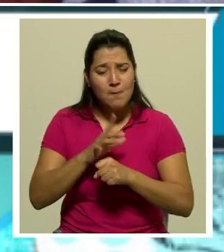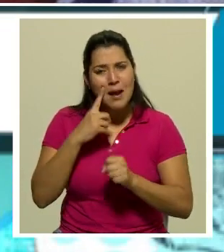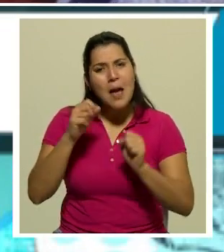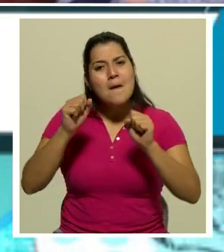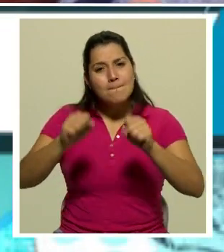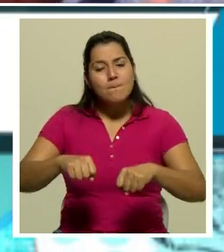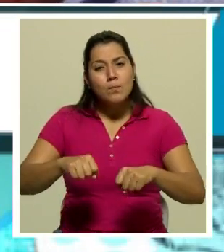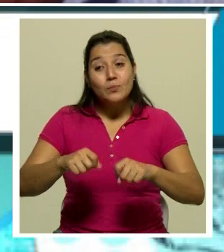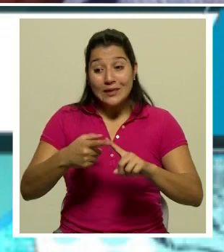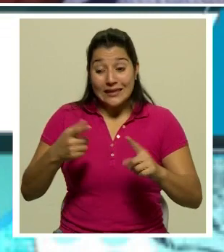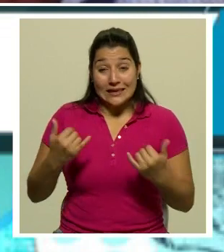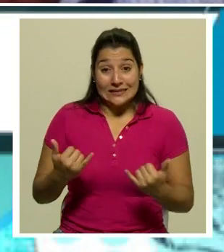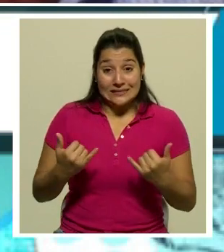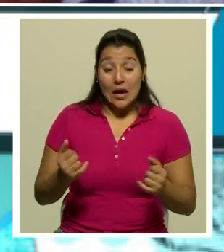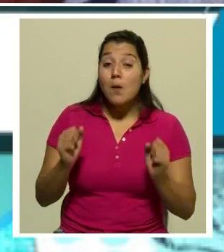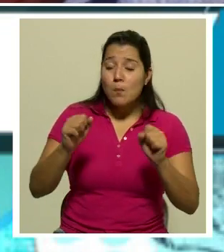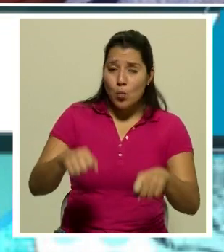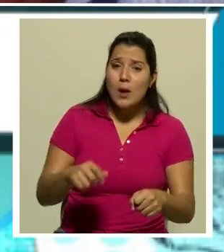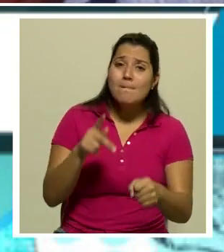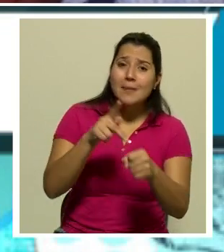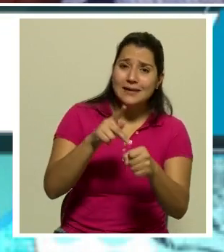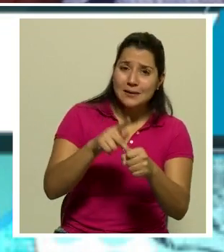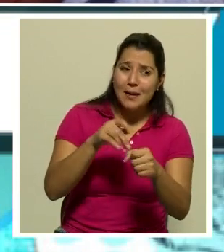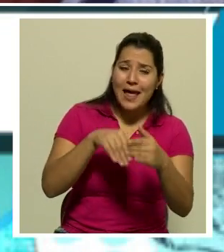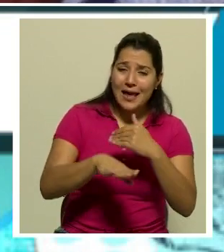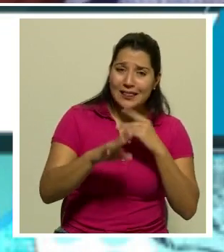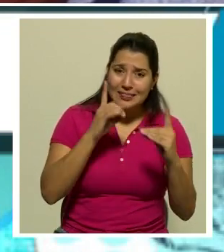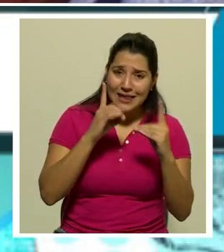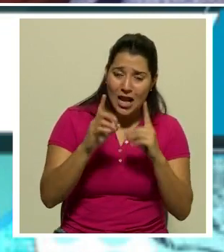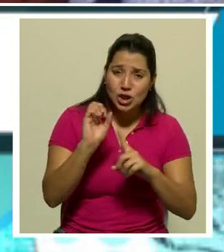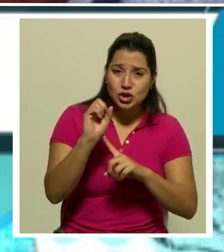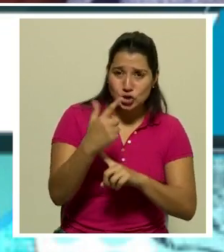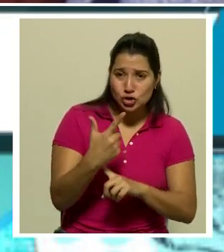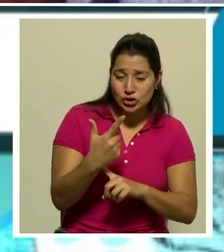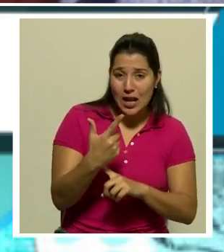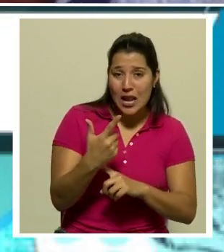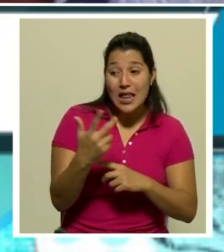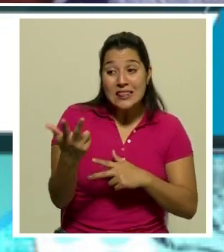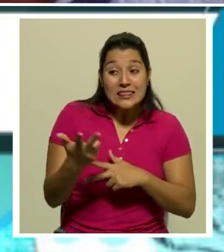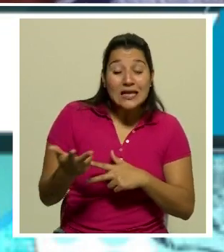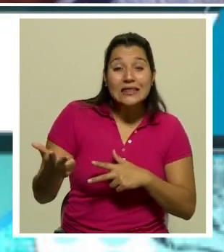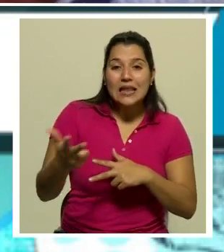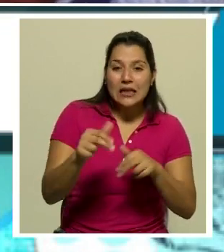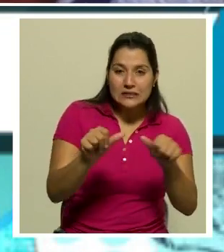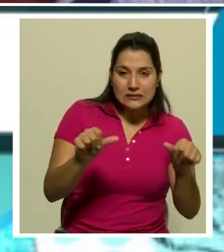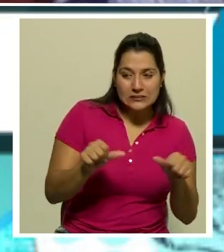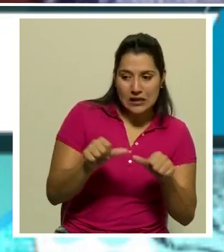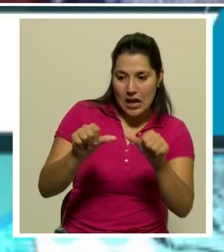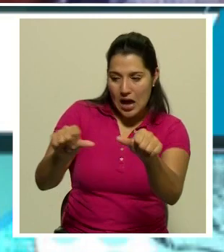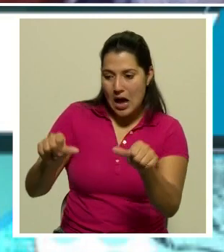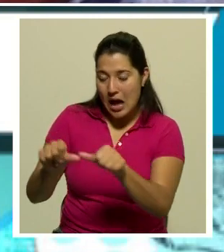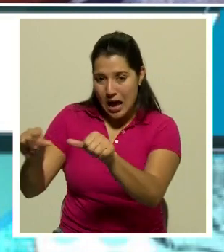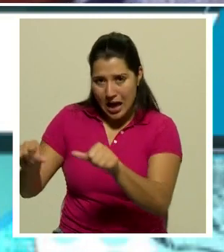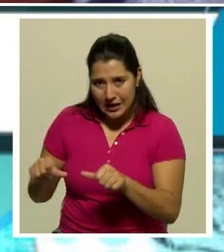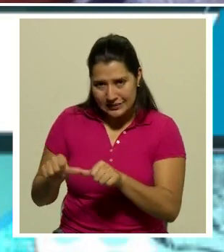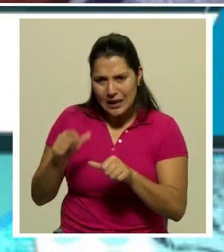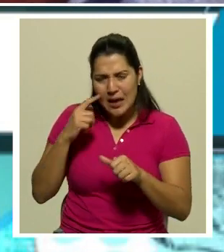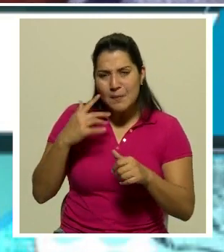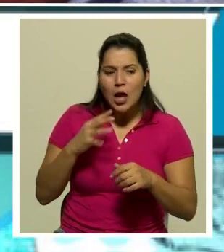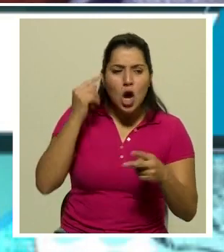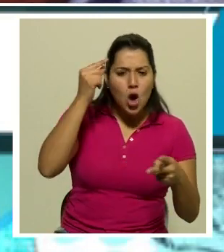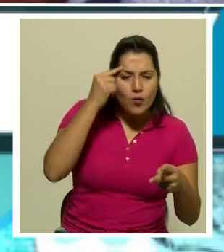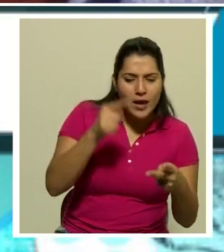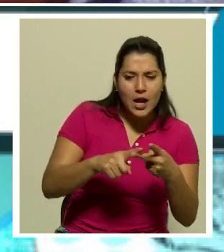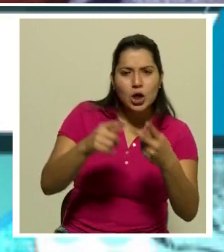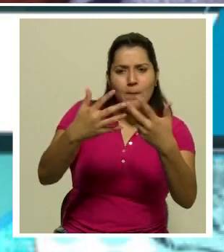ya de participar en ese diálogo social tripartito para que, como un acuerdo, hagamos los equilibrios